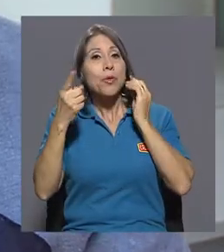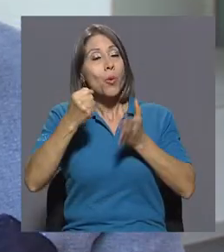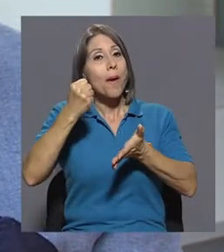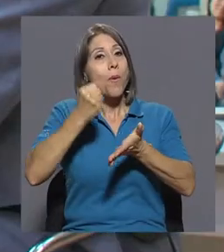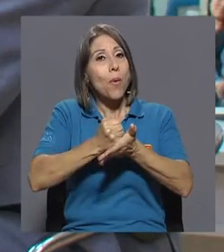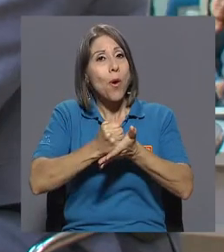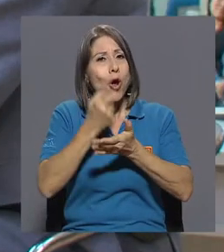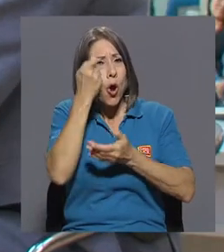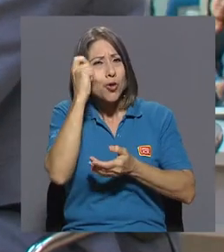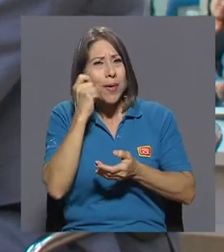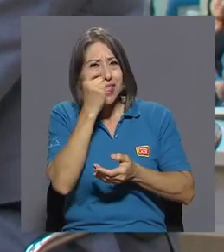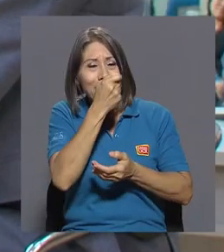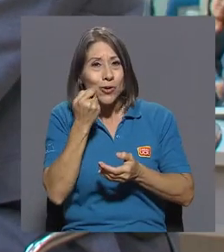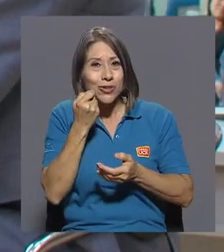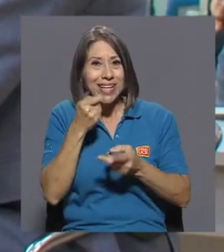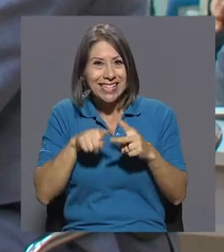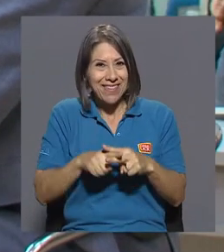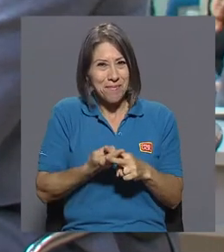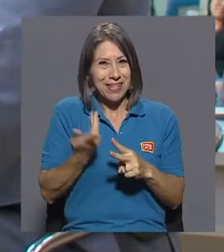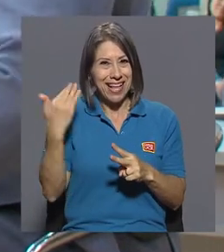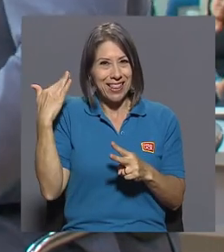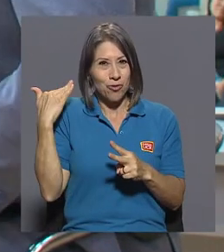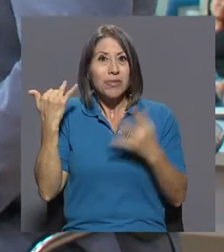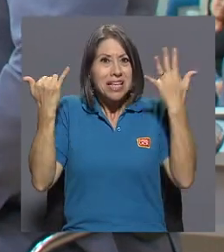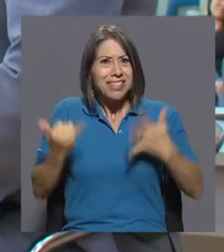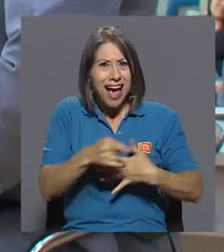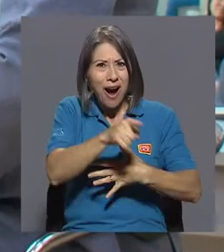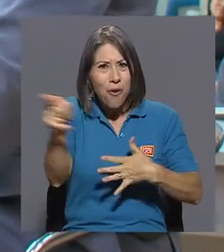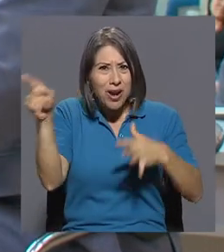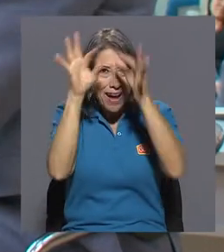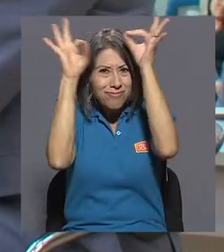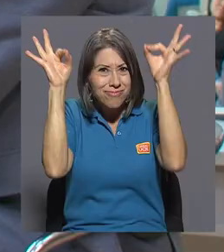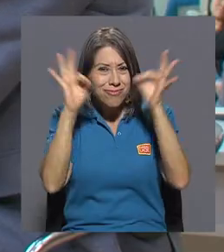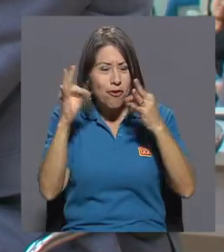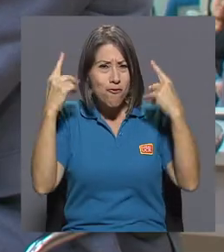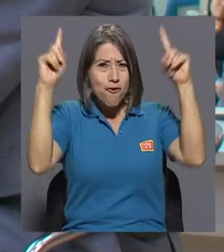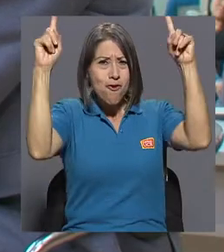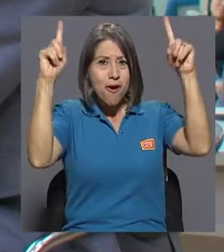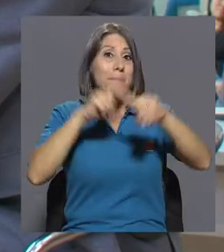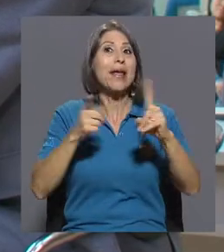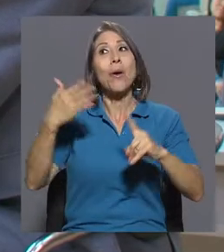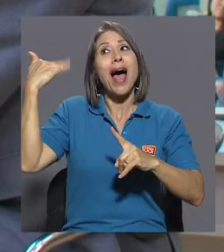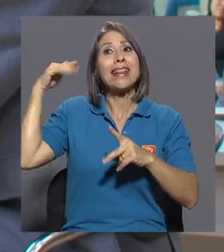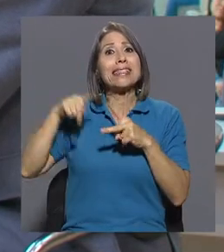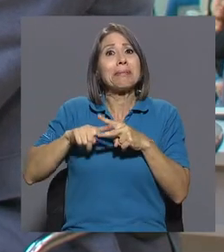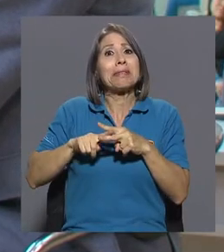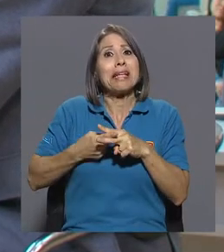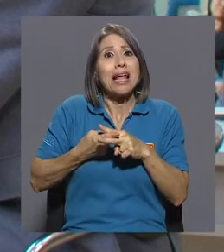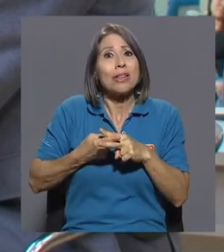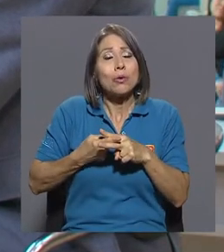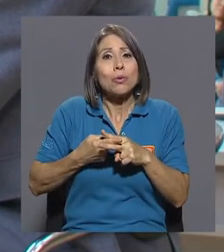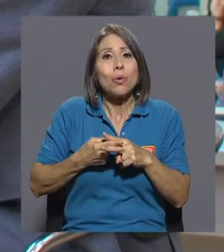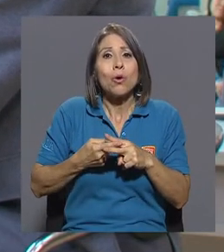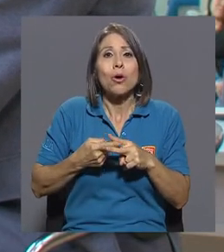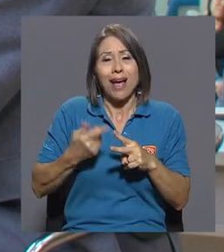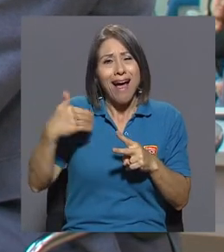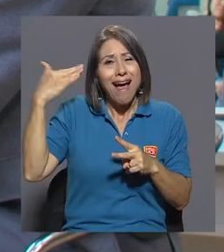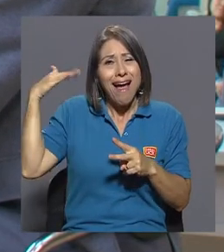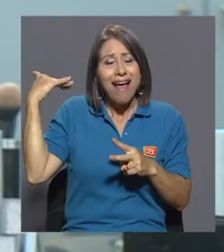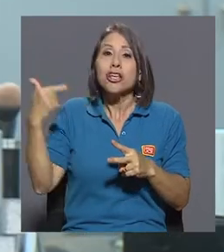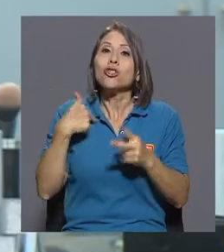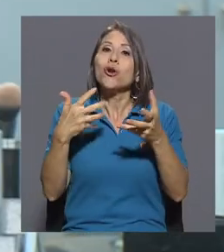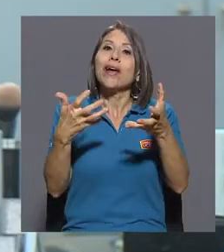mundo la conoce, pero era una marca apenas empezando y yo quería trabajar ahí. Yo quería ser parte de ese grupo. Entonces sí, apliqué